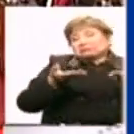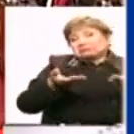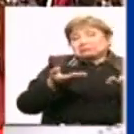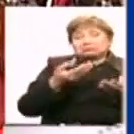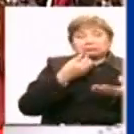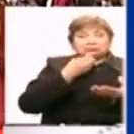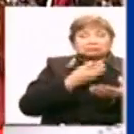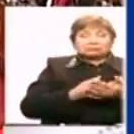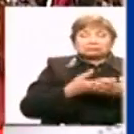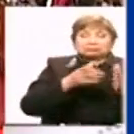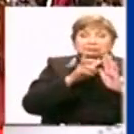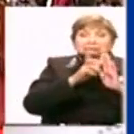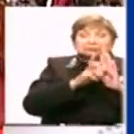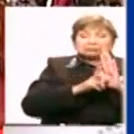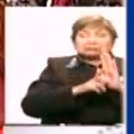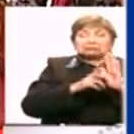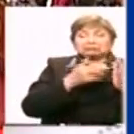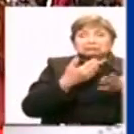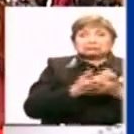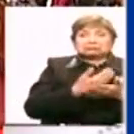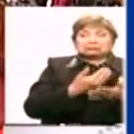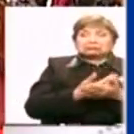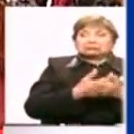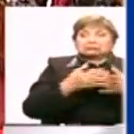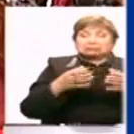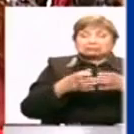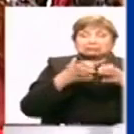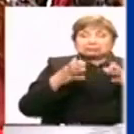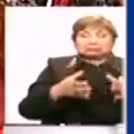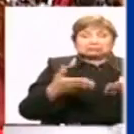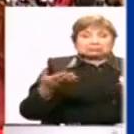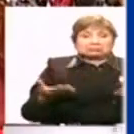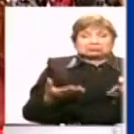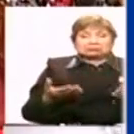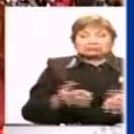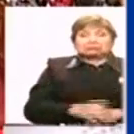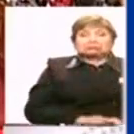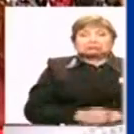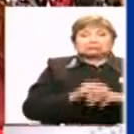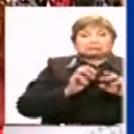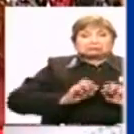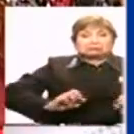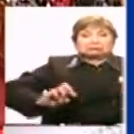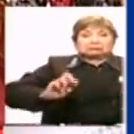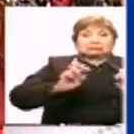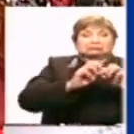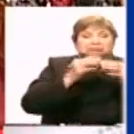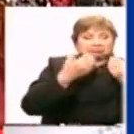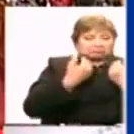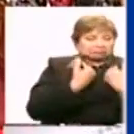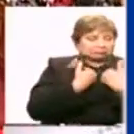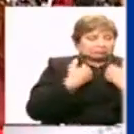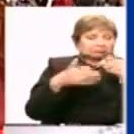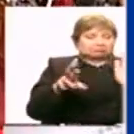crisis provocada por las inundaciones, la historia del norte del Perú hubiera sido otra. Lamentablemente no se les escuchó.